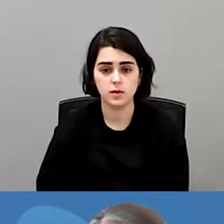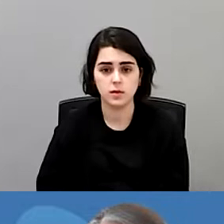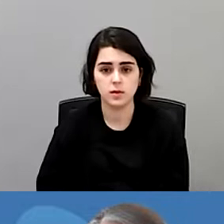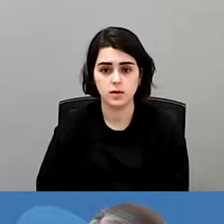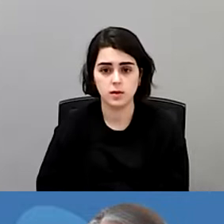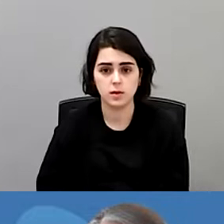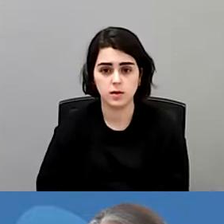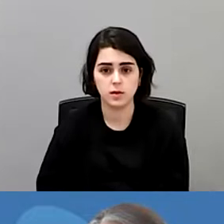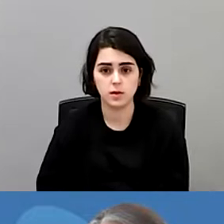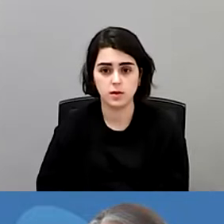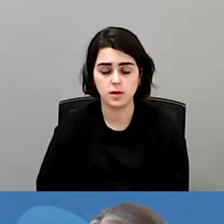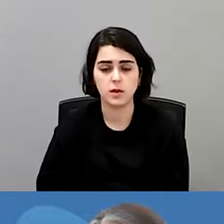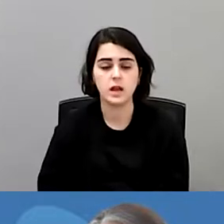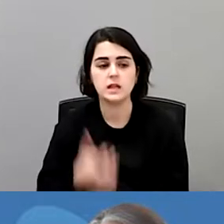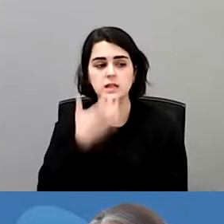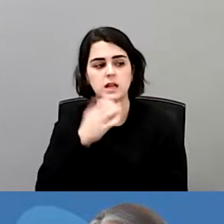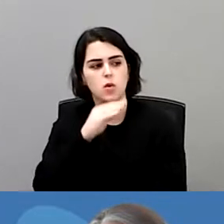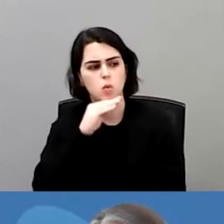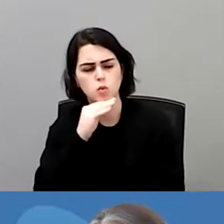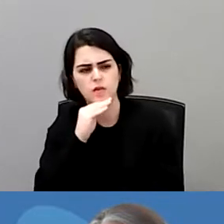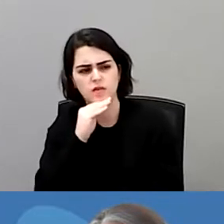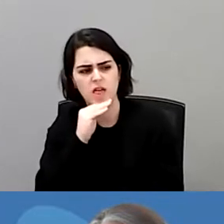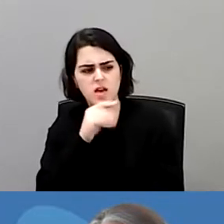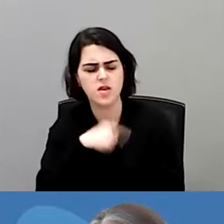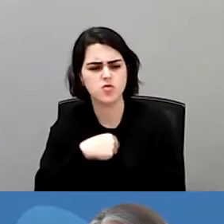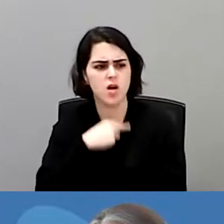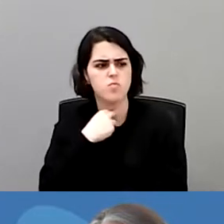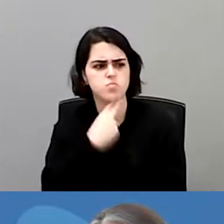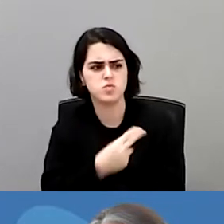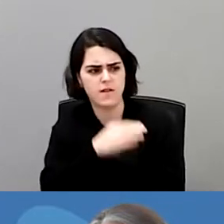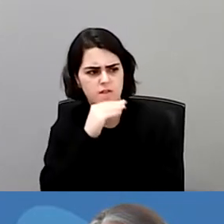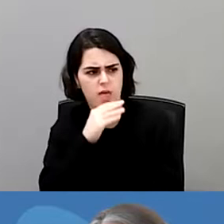Si estás enfadada, ¿no te gustaría que yo hablase enfadada por ti?